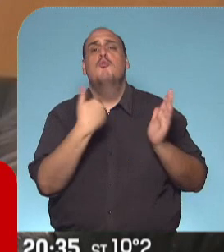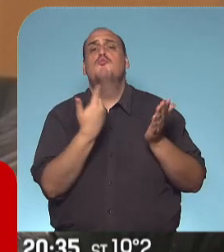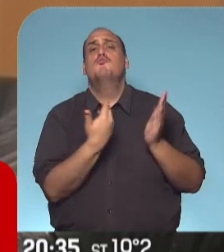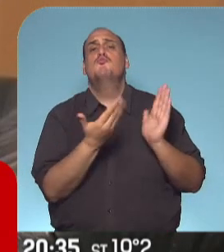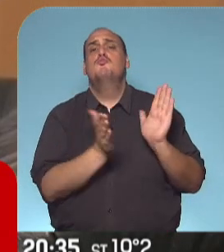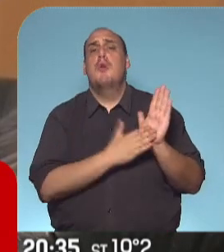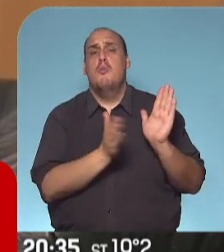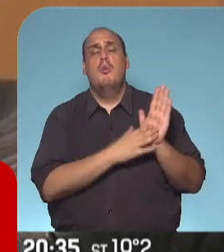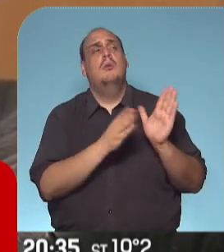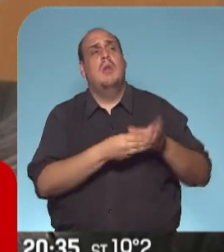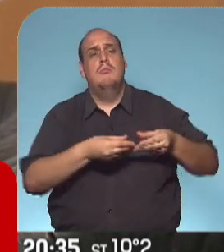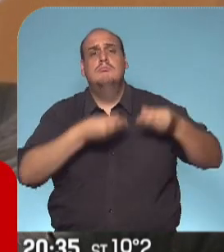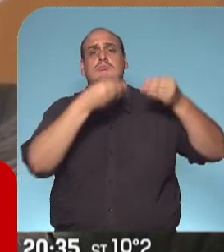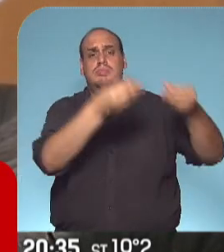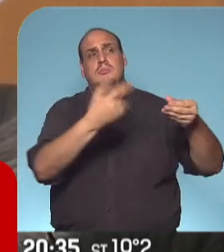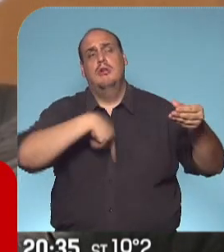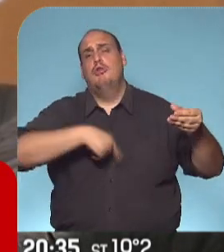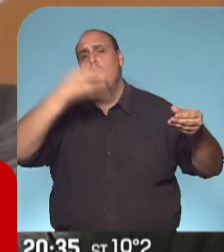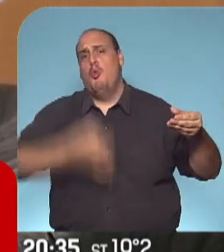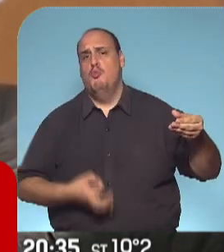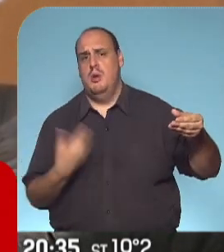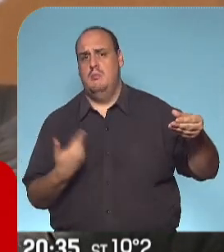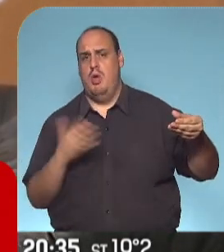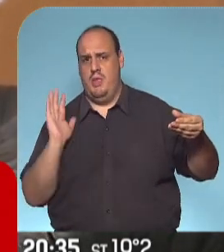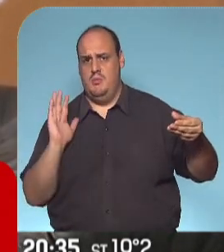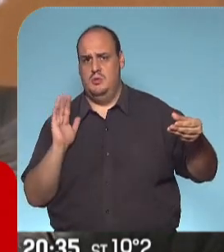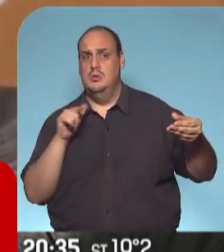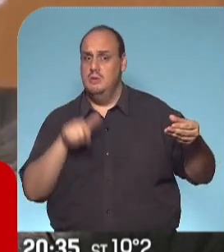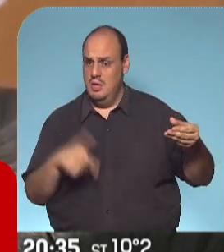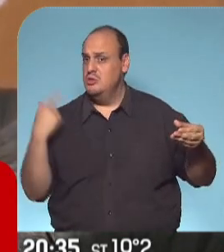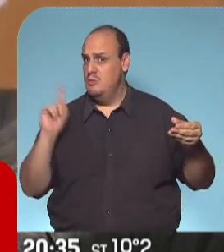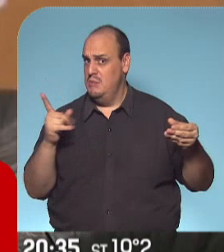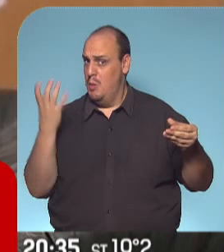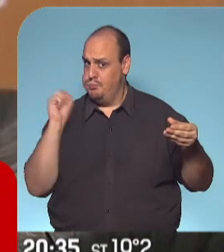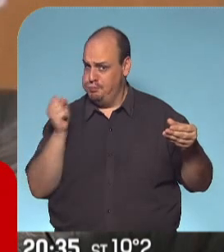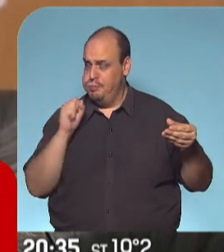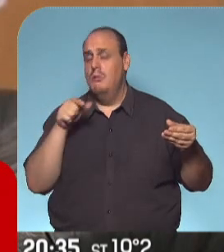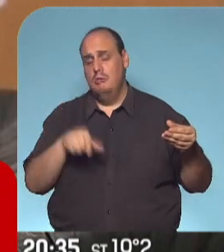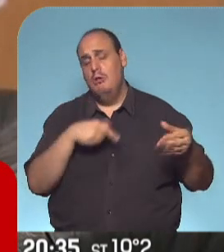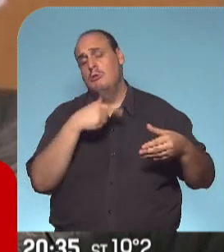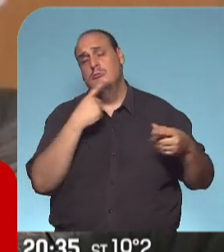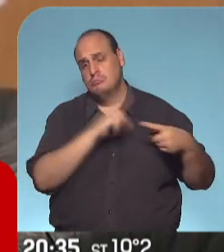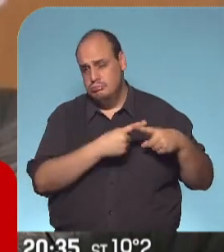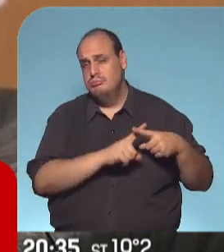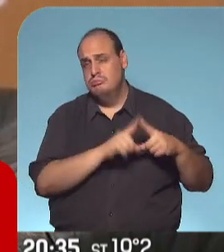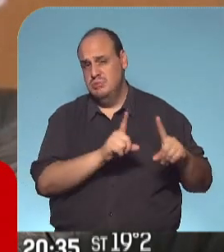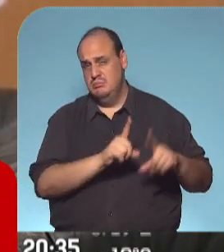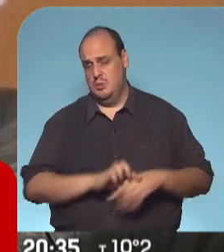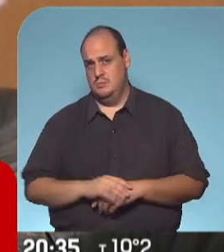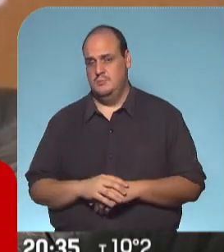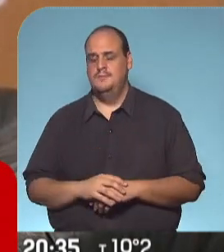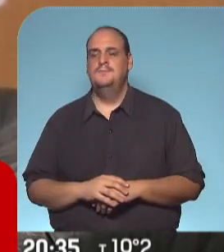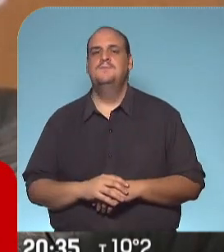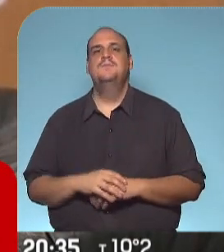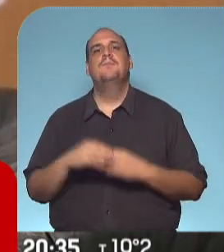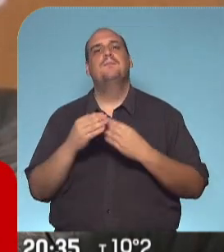los acreedores que sea una oferta que podemos cumplir. Y eso es lo que hemos hecho y eso es lo que se está hoy en día discutiendo.